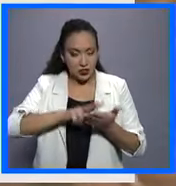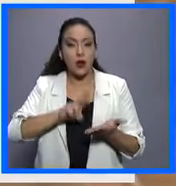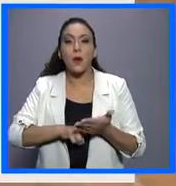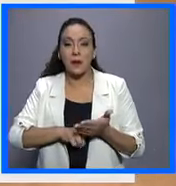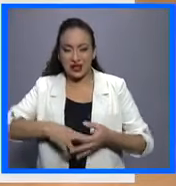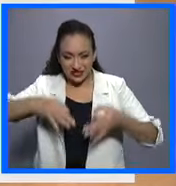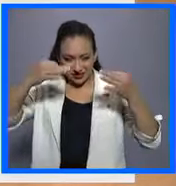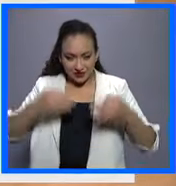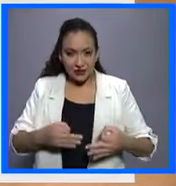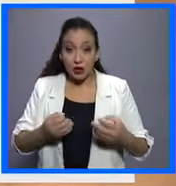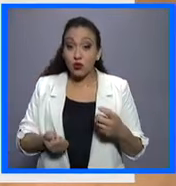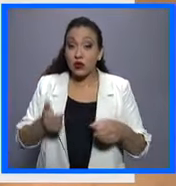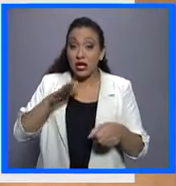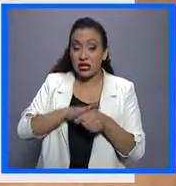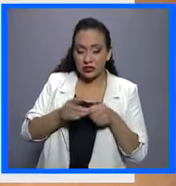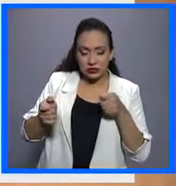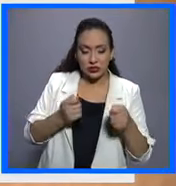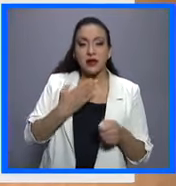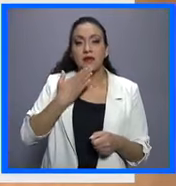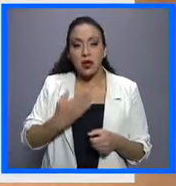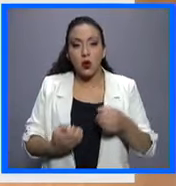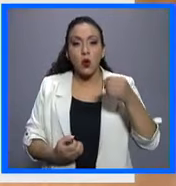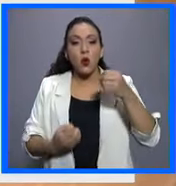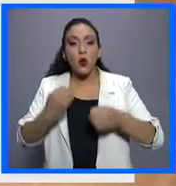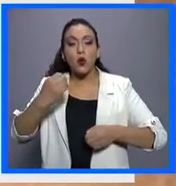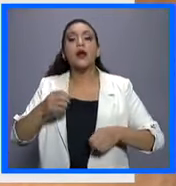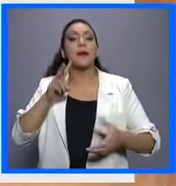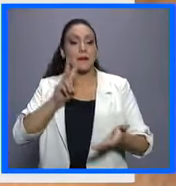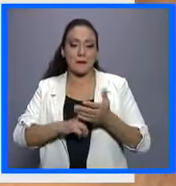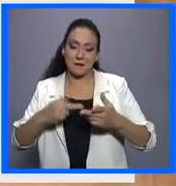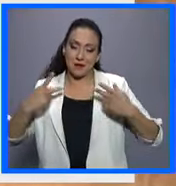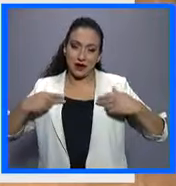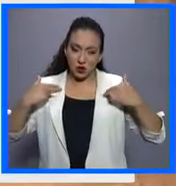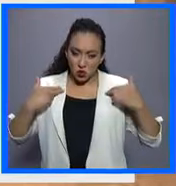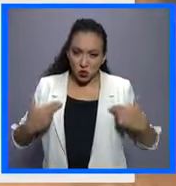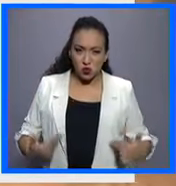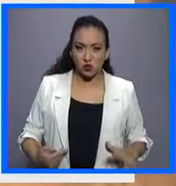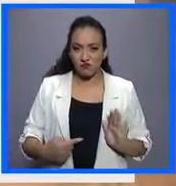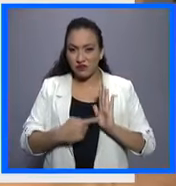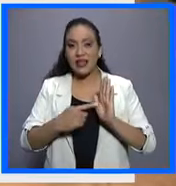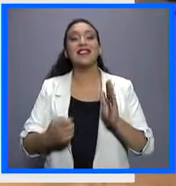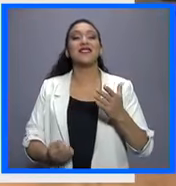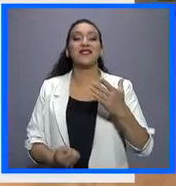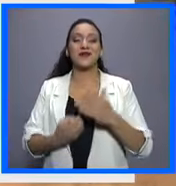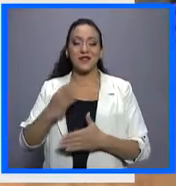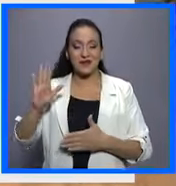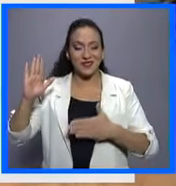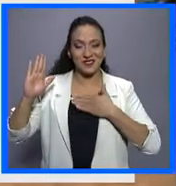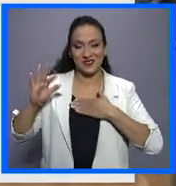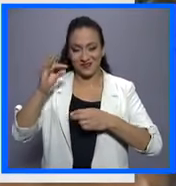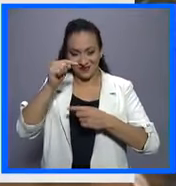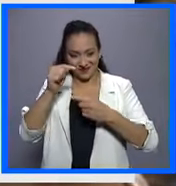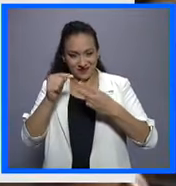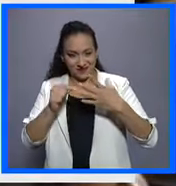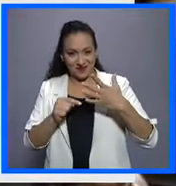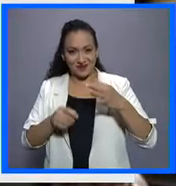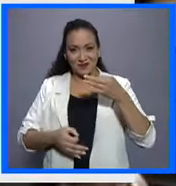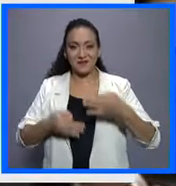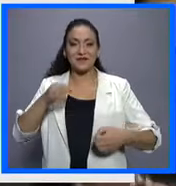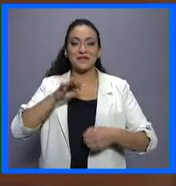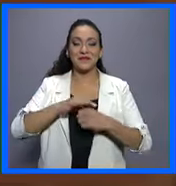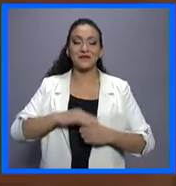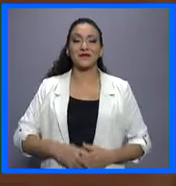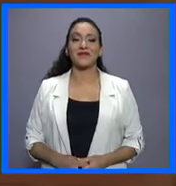administrativo ordenado y racional y una justicia con rostro humano son los compromisos del nuevo Tribunal Electoral del Poder Judicial de la